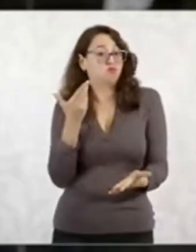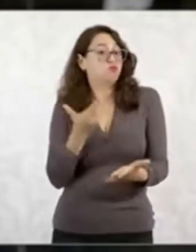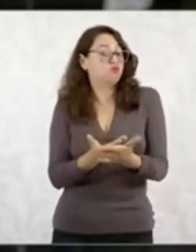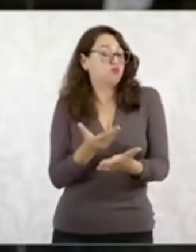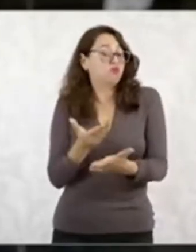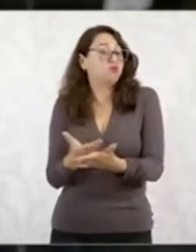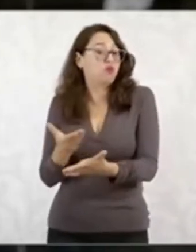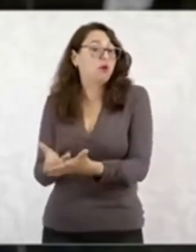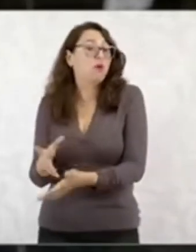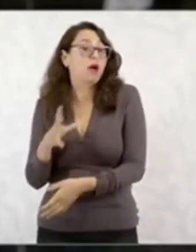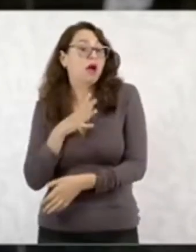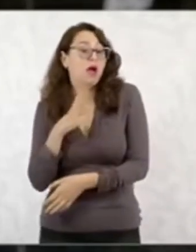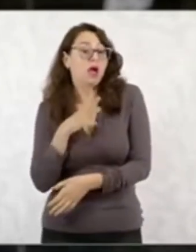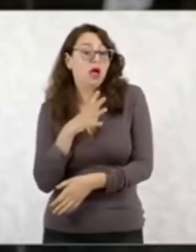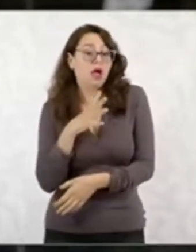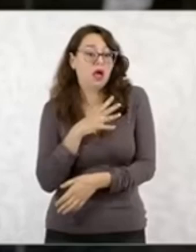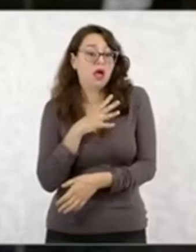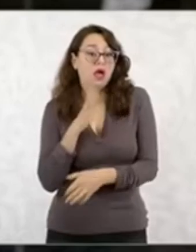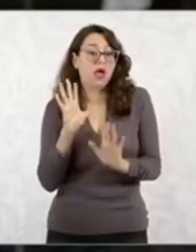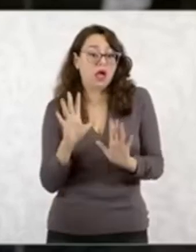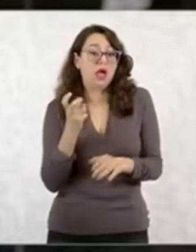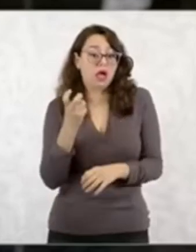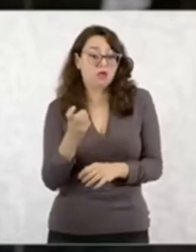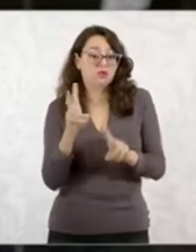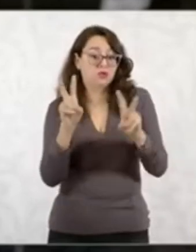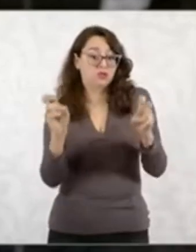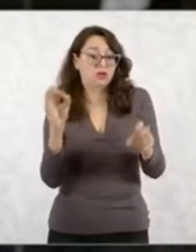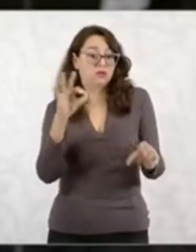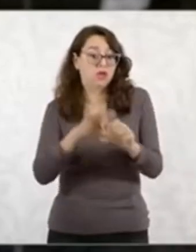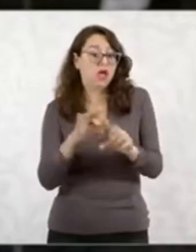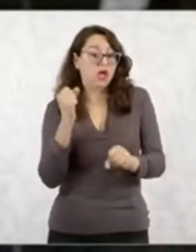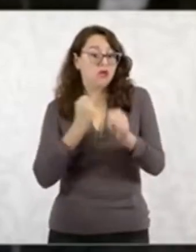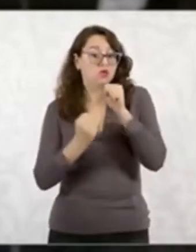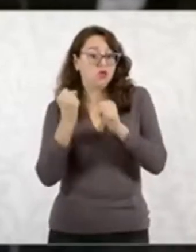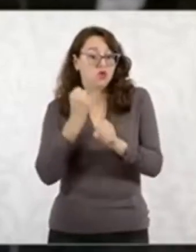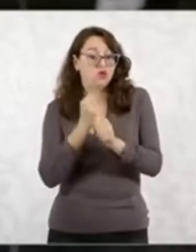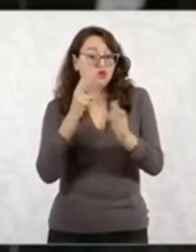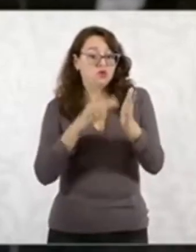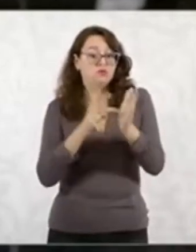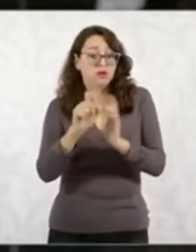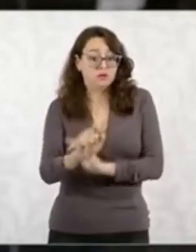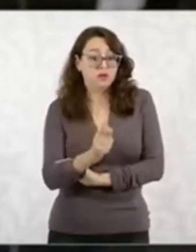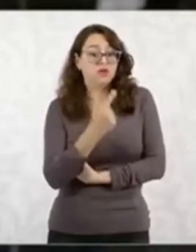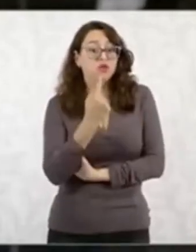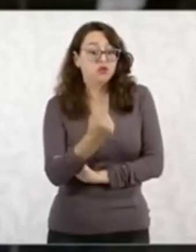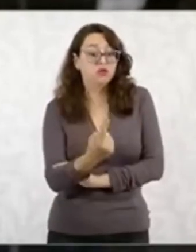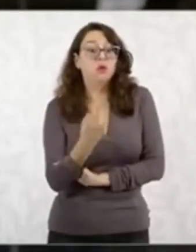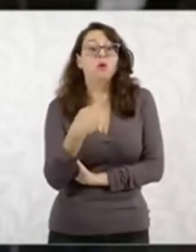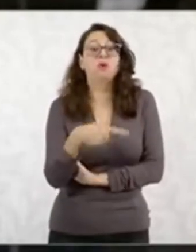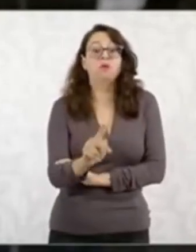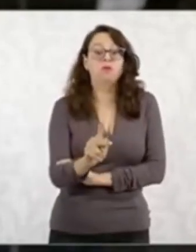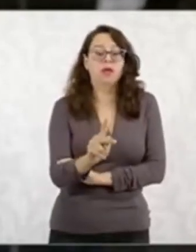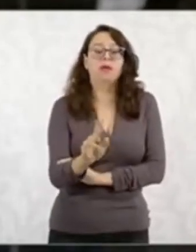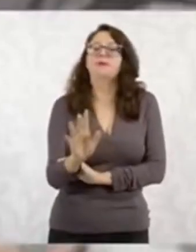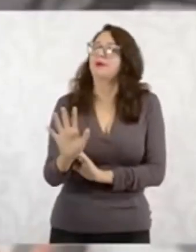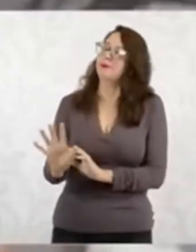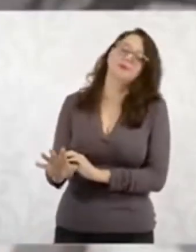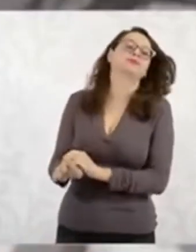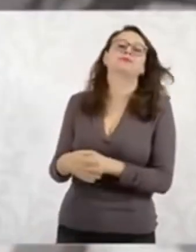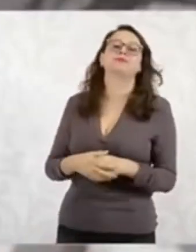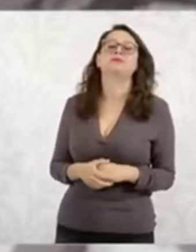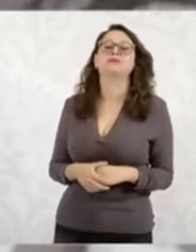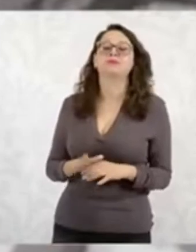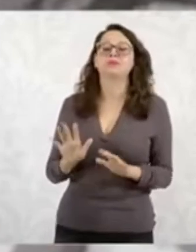como tal fehacientes esas pruebas. Eso por el lado del tema de las elecciones de 2021. Yo me refería también en el tema de la… Por eso, pero a ver,